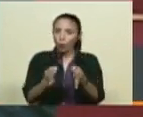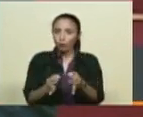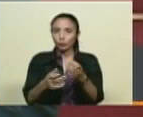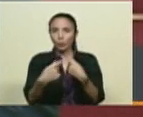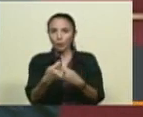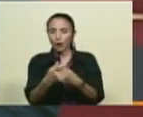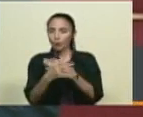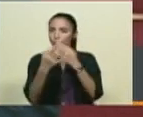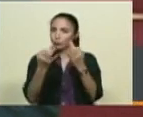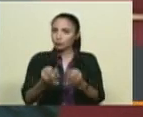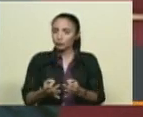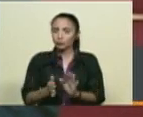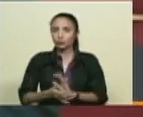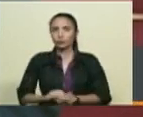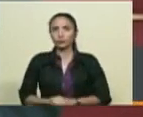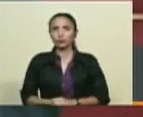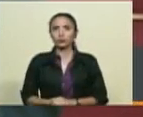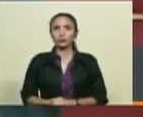general que